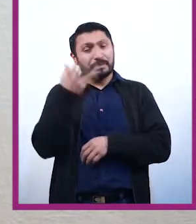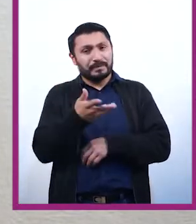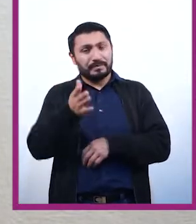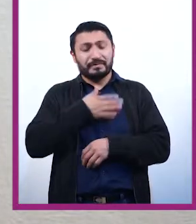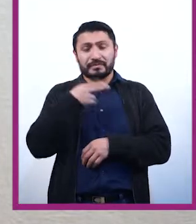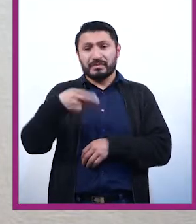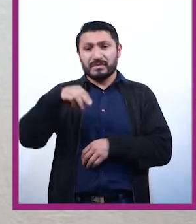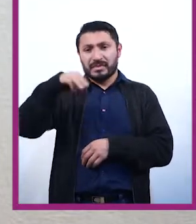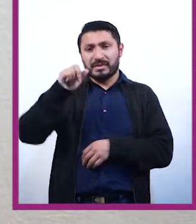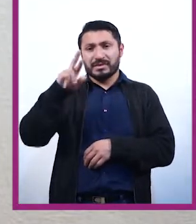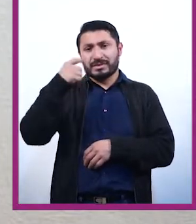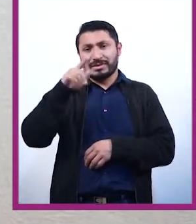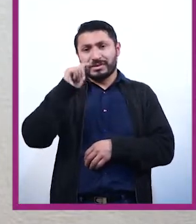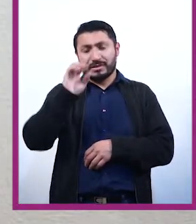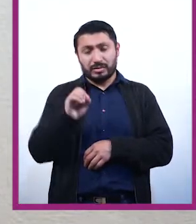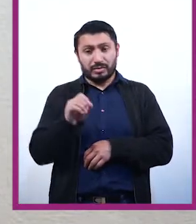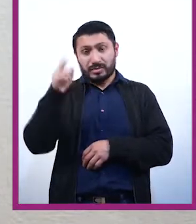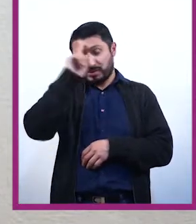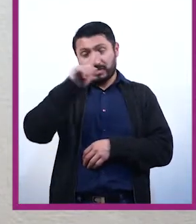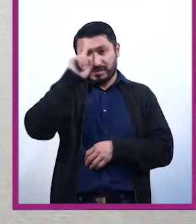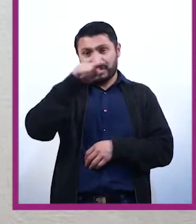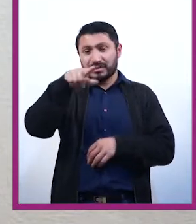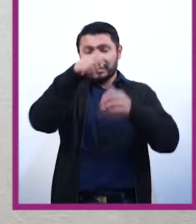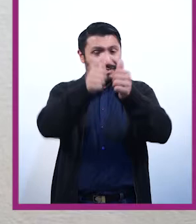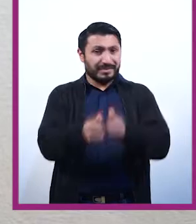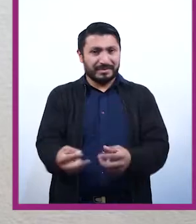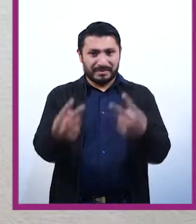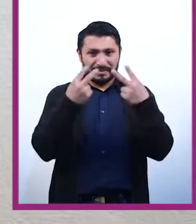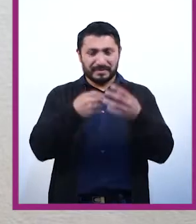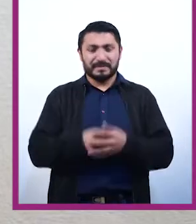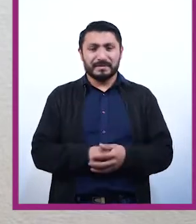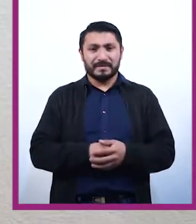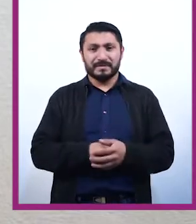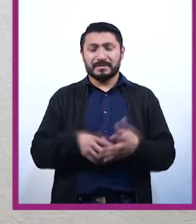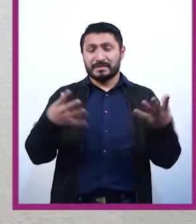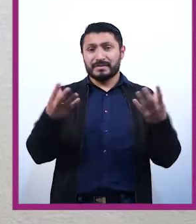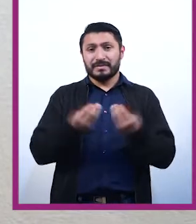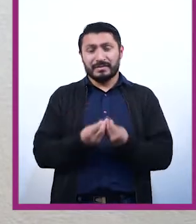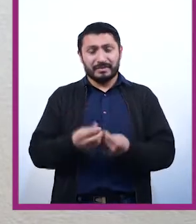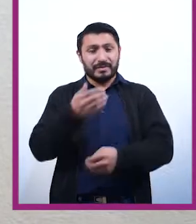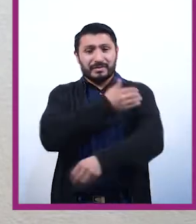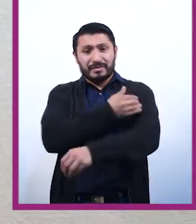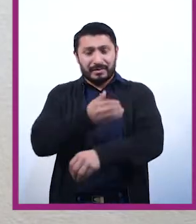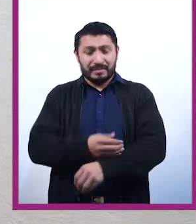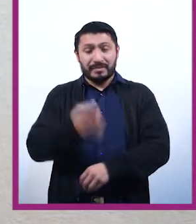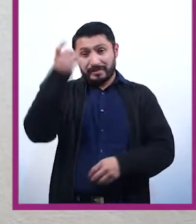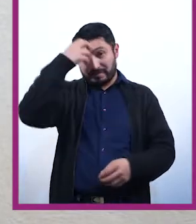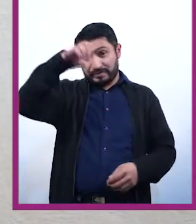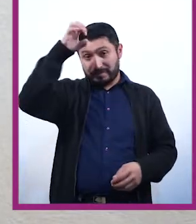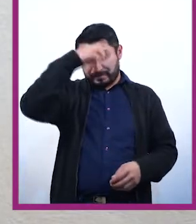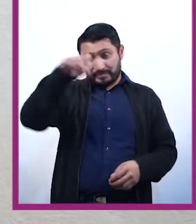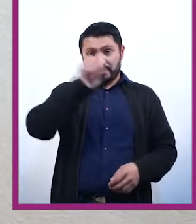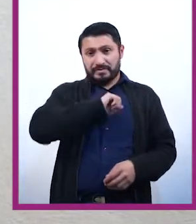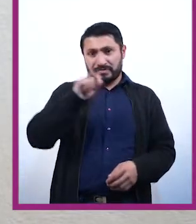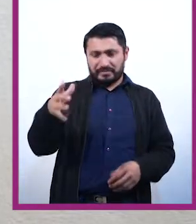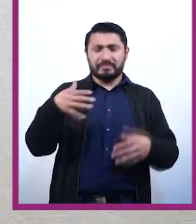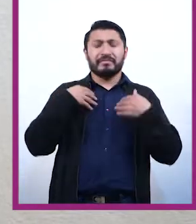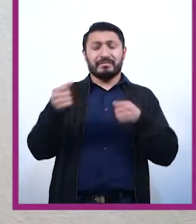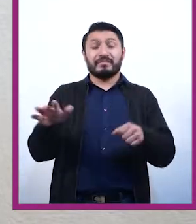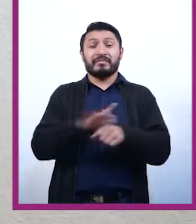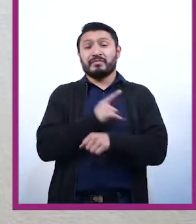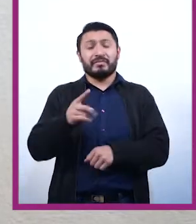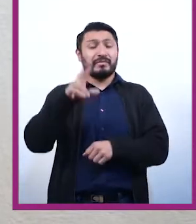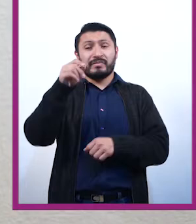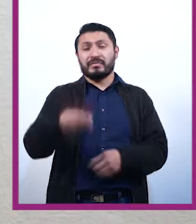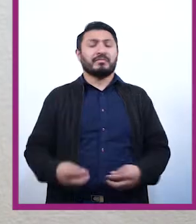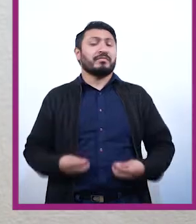ella? Yo soy Margot Cortázar y te sugiero que no le cambies de canal. Nos acompañará un experto que nos ayudará a